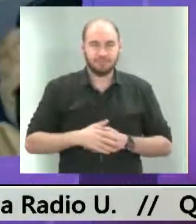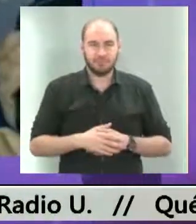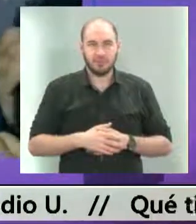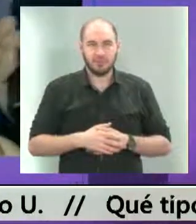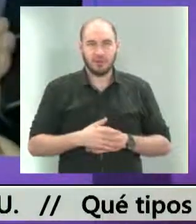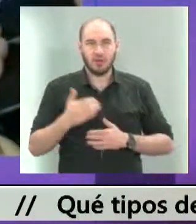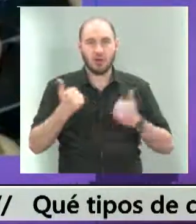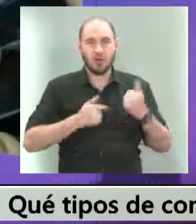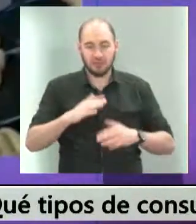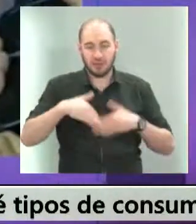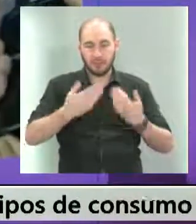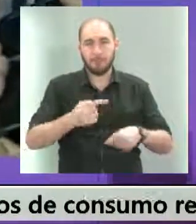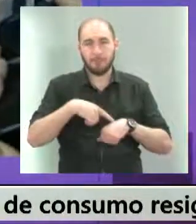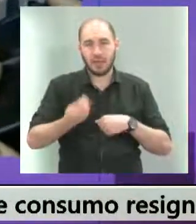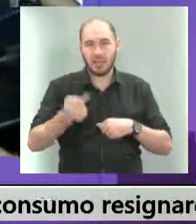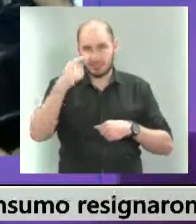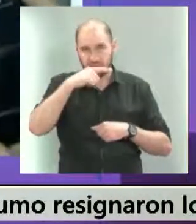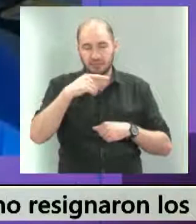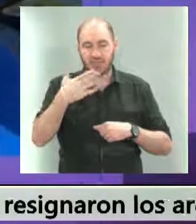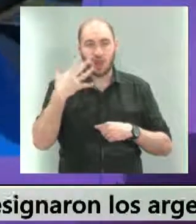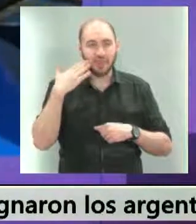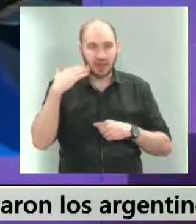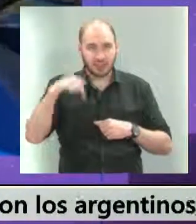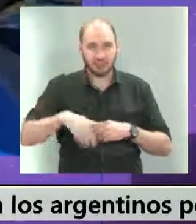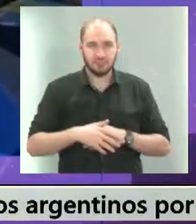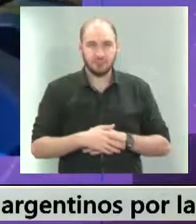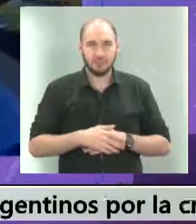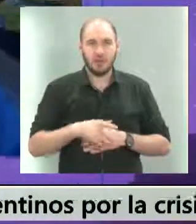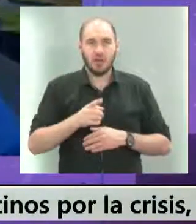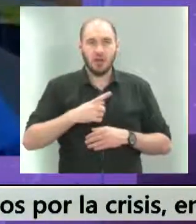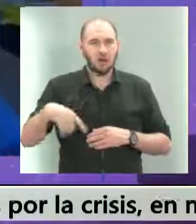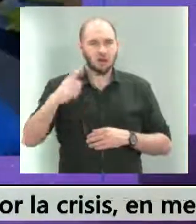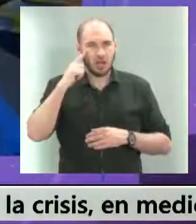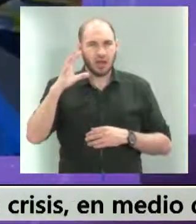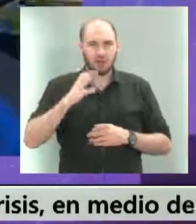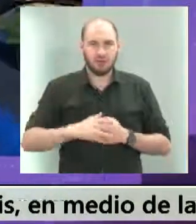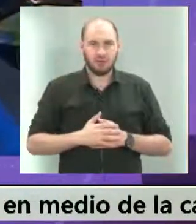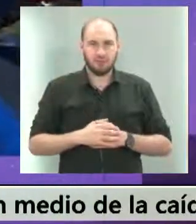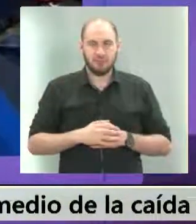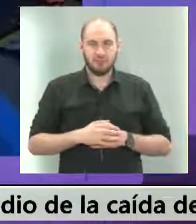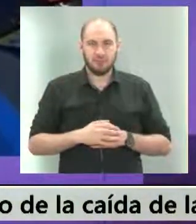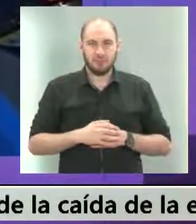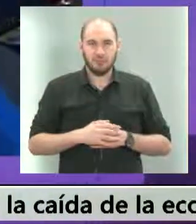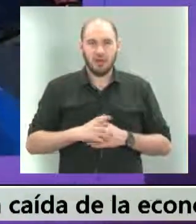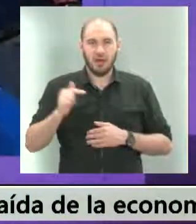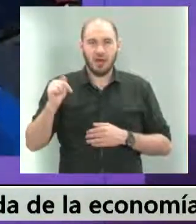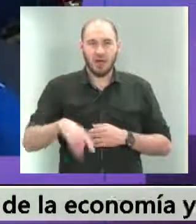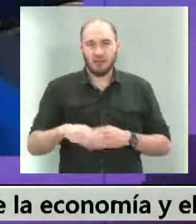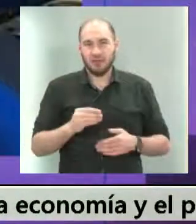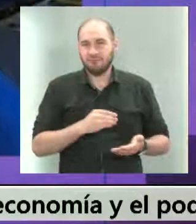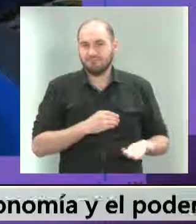El partido pasa para mañana a las 17 horas acá en el Monumental. Creo que lo que tenemos que tener presente es que esto es una